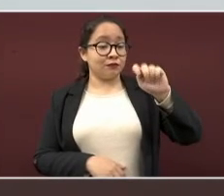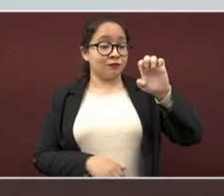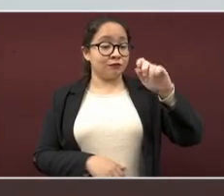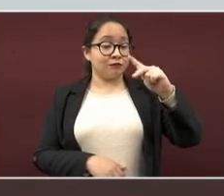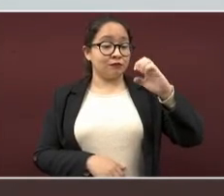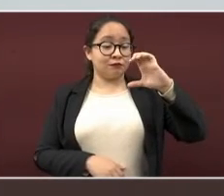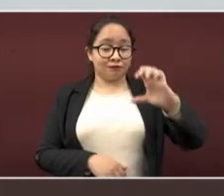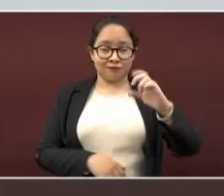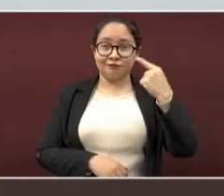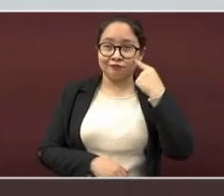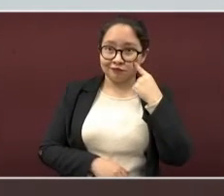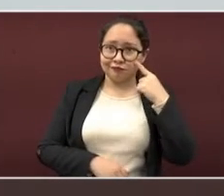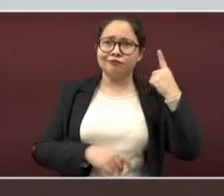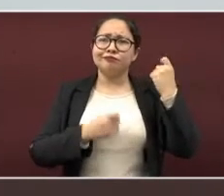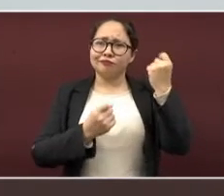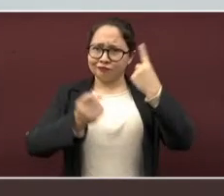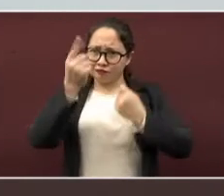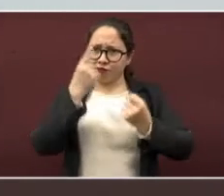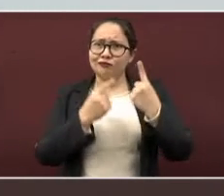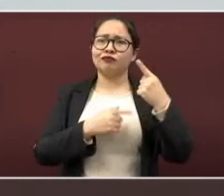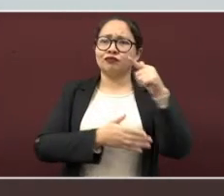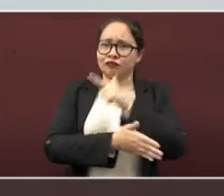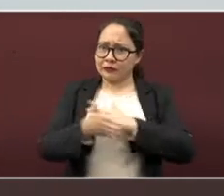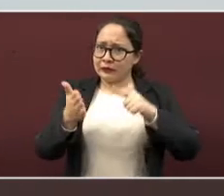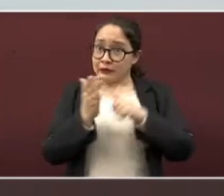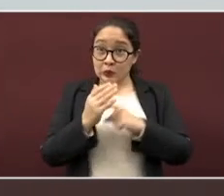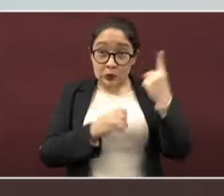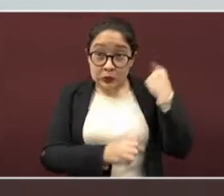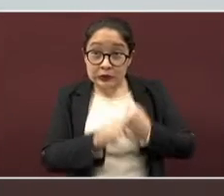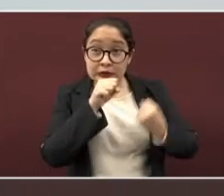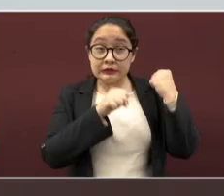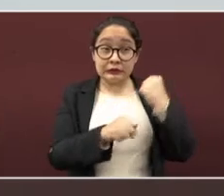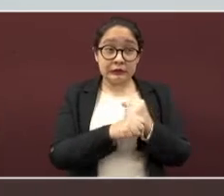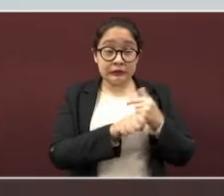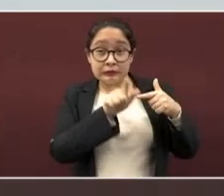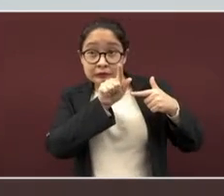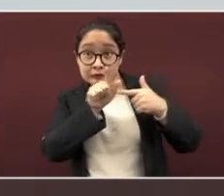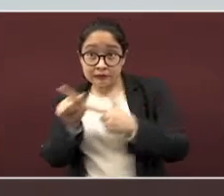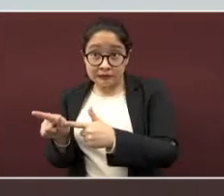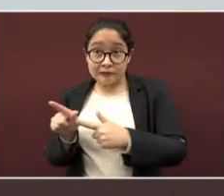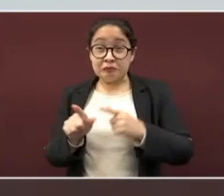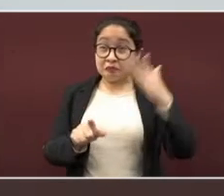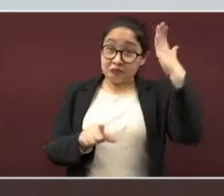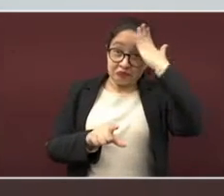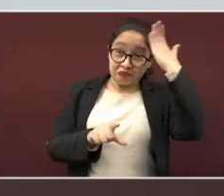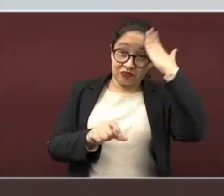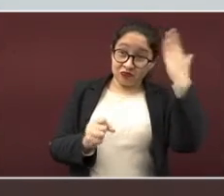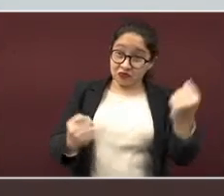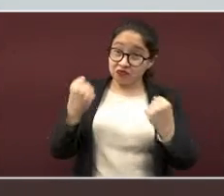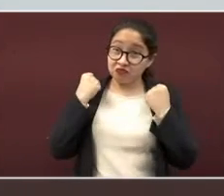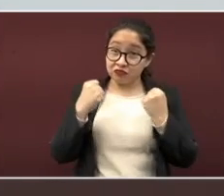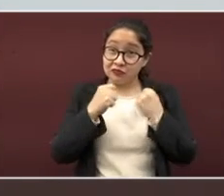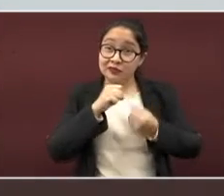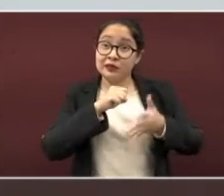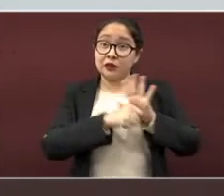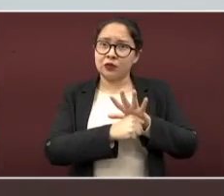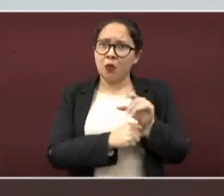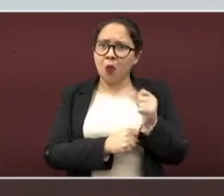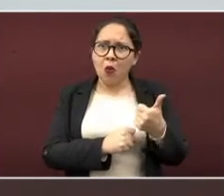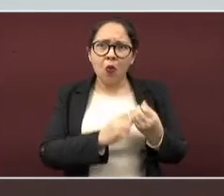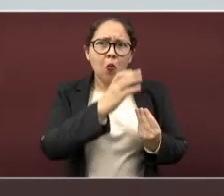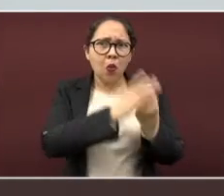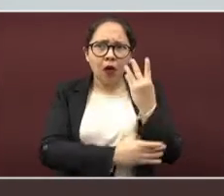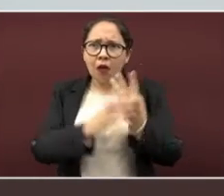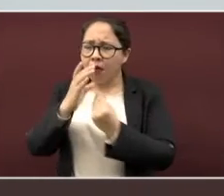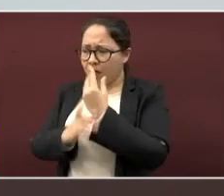inicio de la pandemia se encuentran con transmisión activa pero otros que recién están registrando